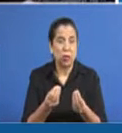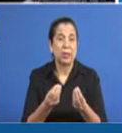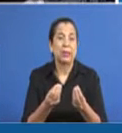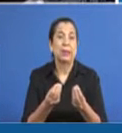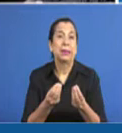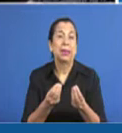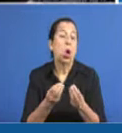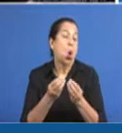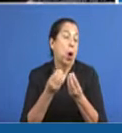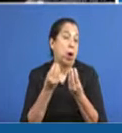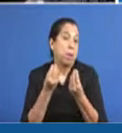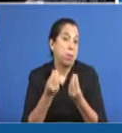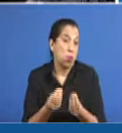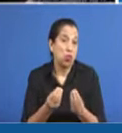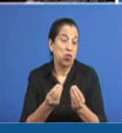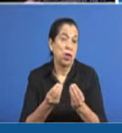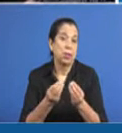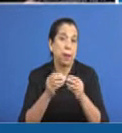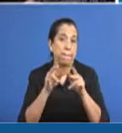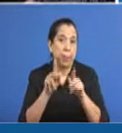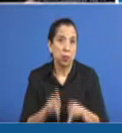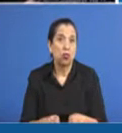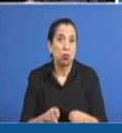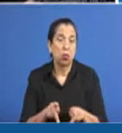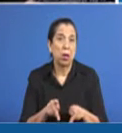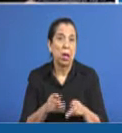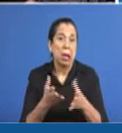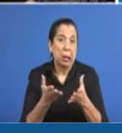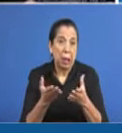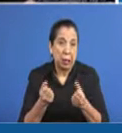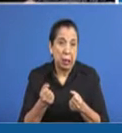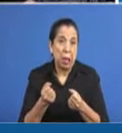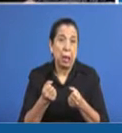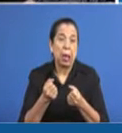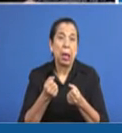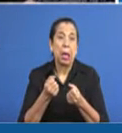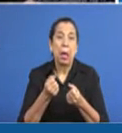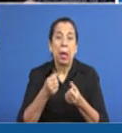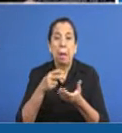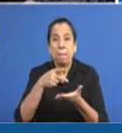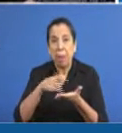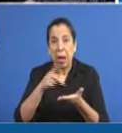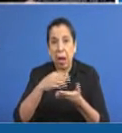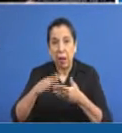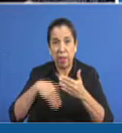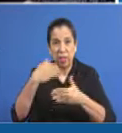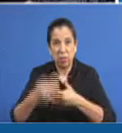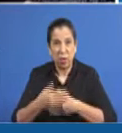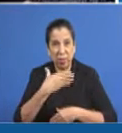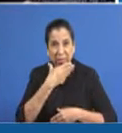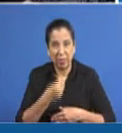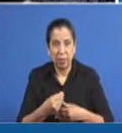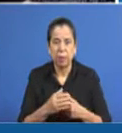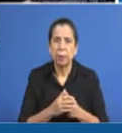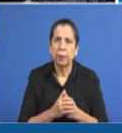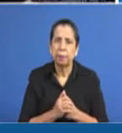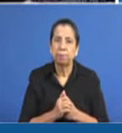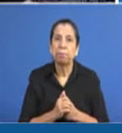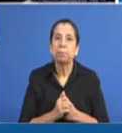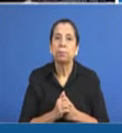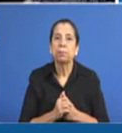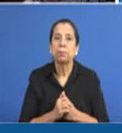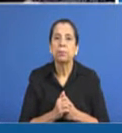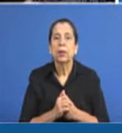un gran número de clientes que se han acogido a la moratoria por la pandemia? Bueno, mira,